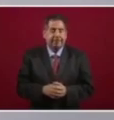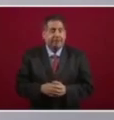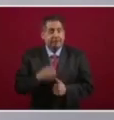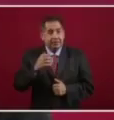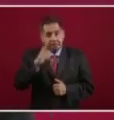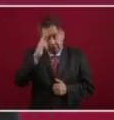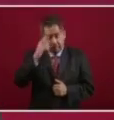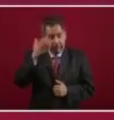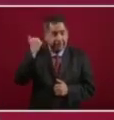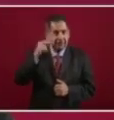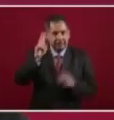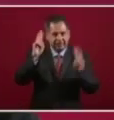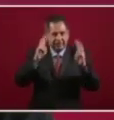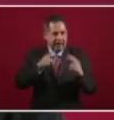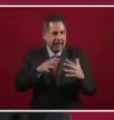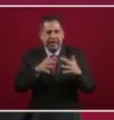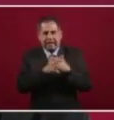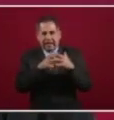cuando la guerra,